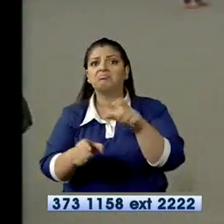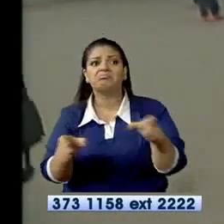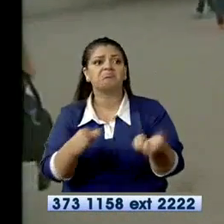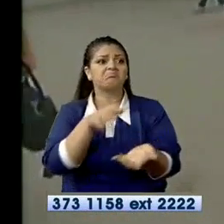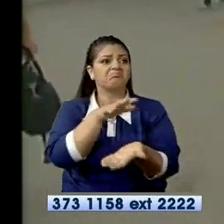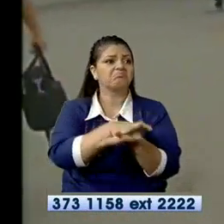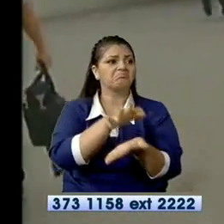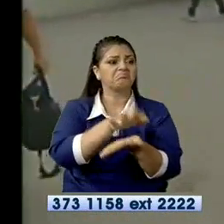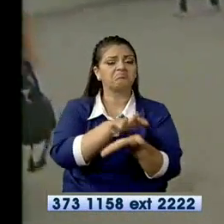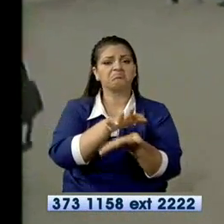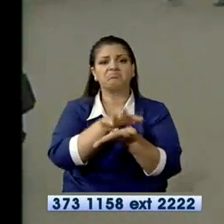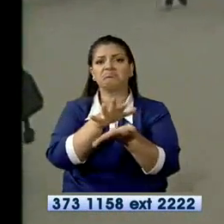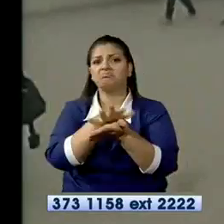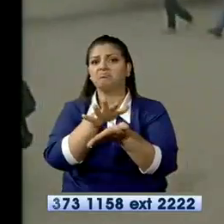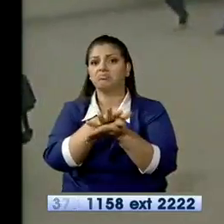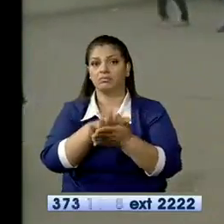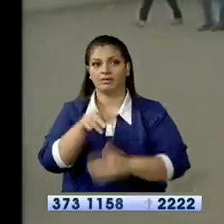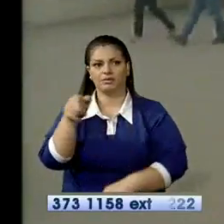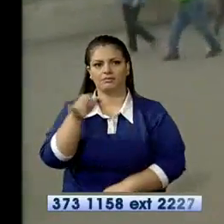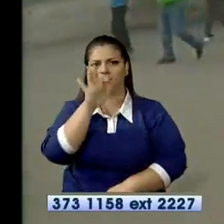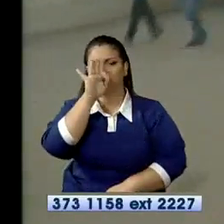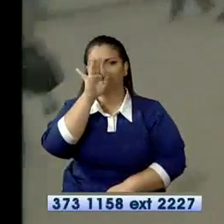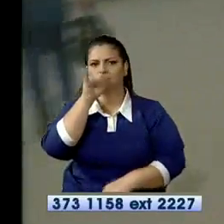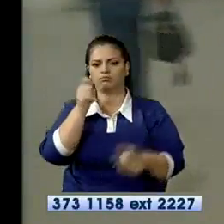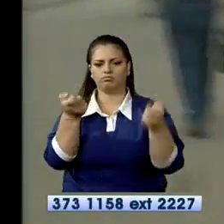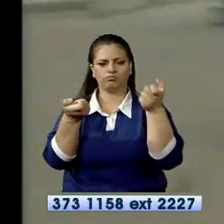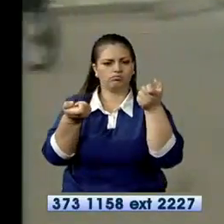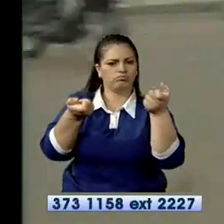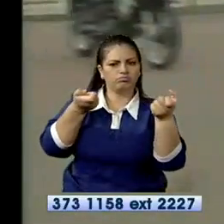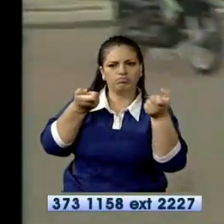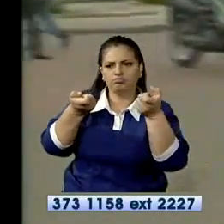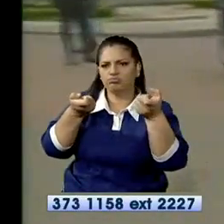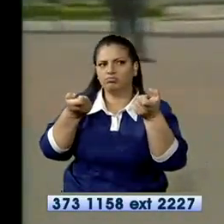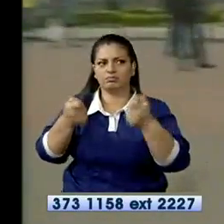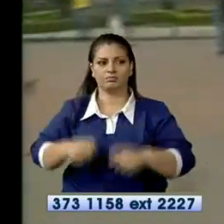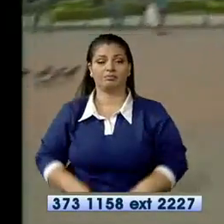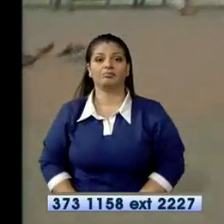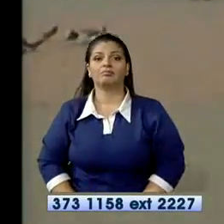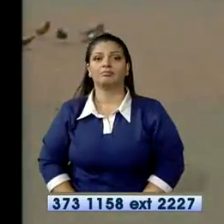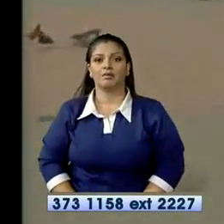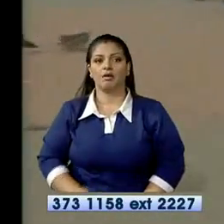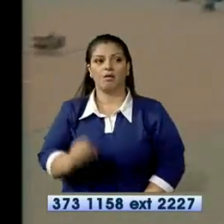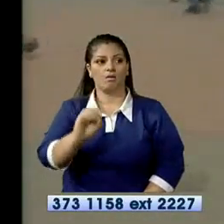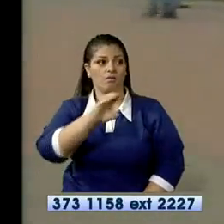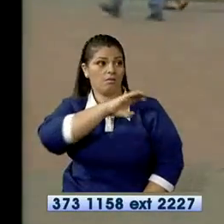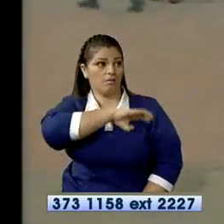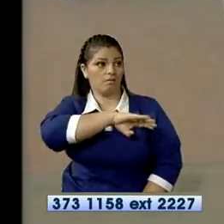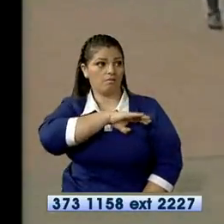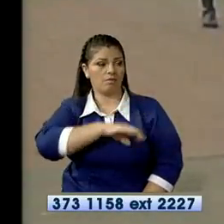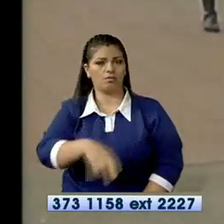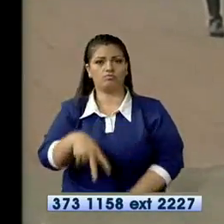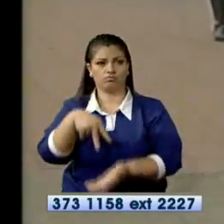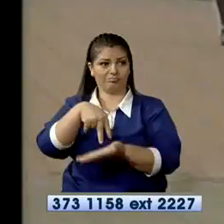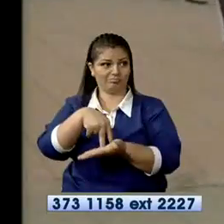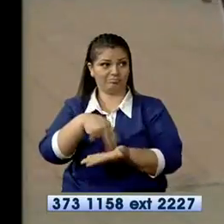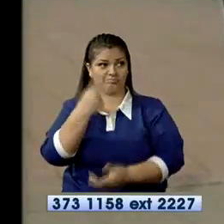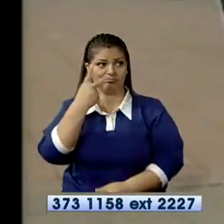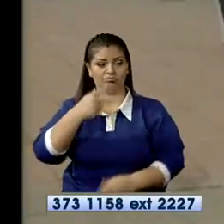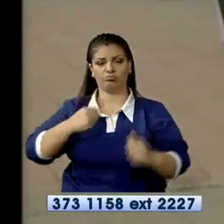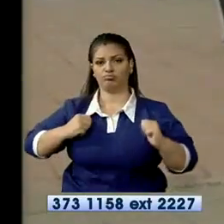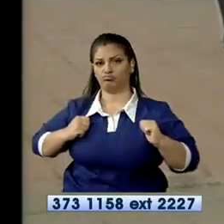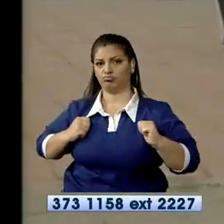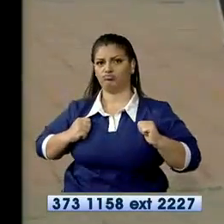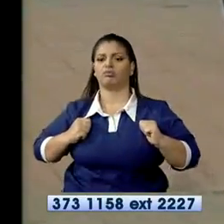un agente de la Autoridad de Tránsito Municipal, asimismo un agente de la Policía Nacional, y parece que ya ha cambiado